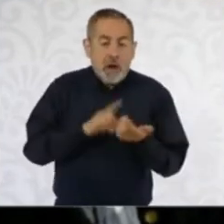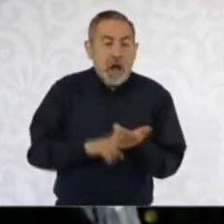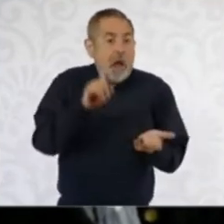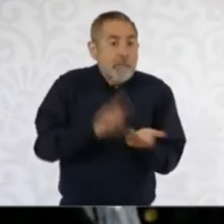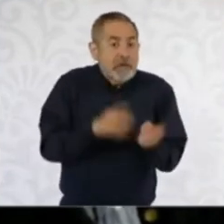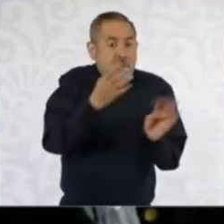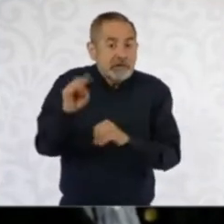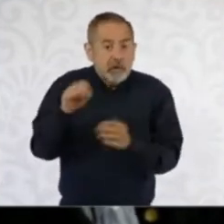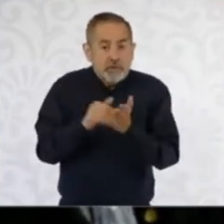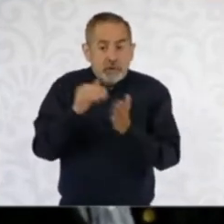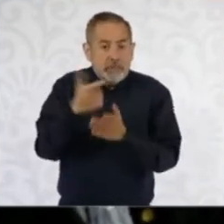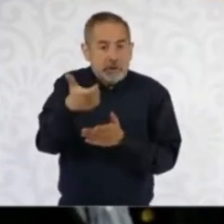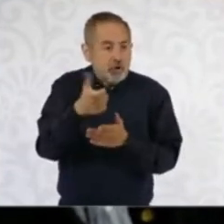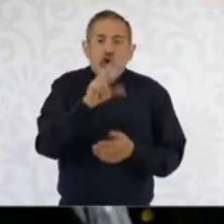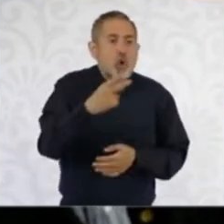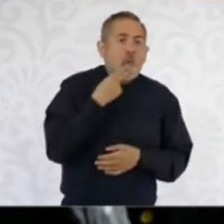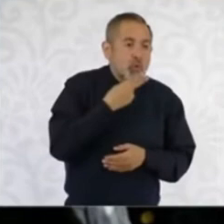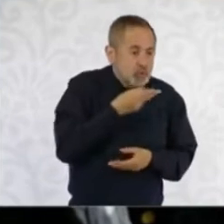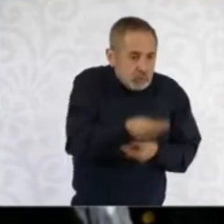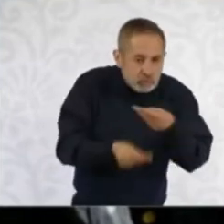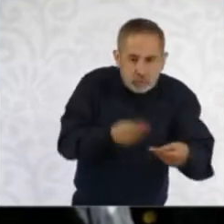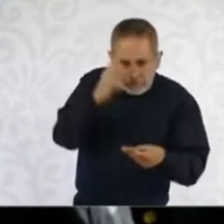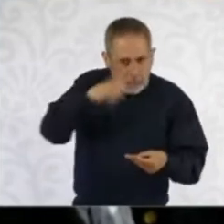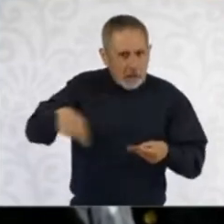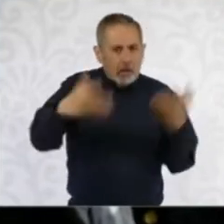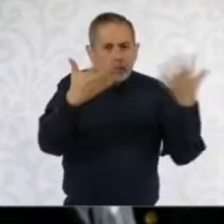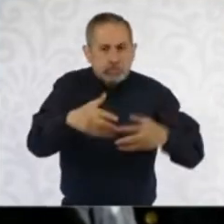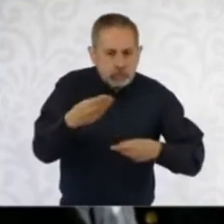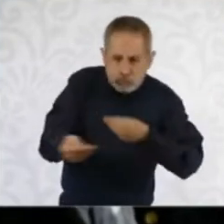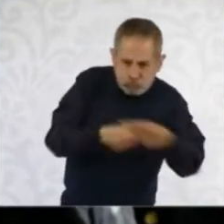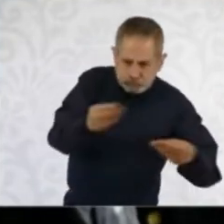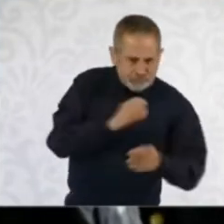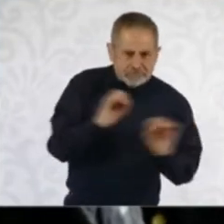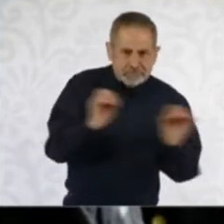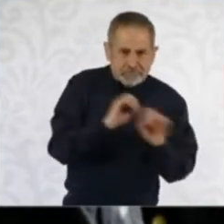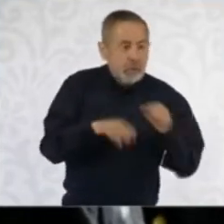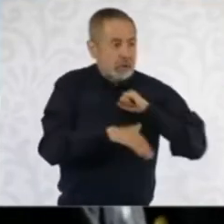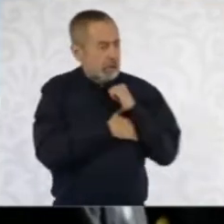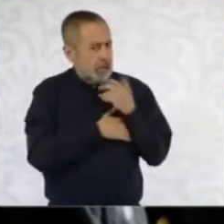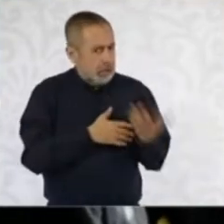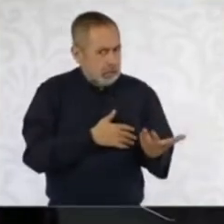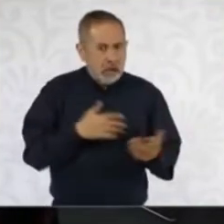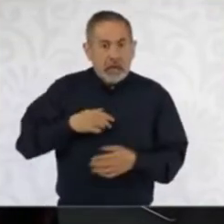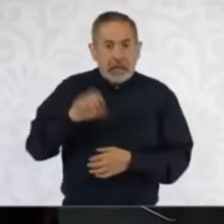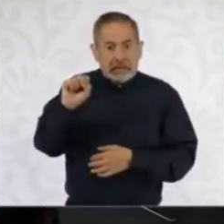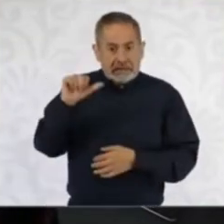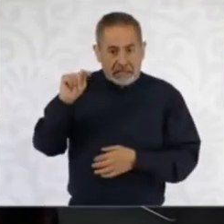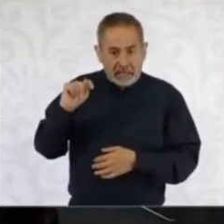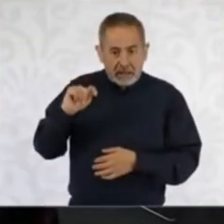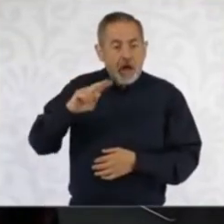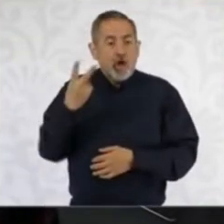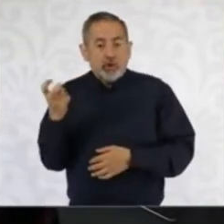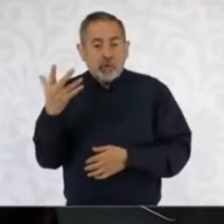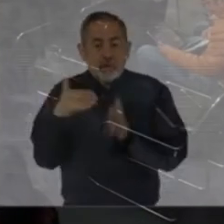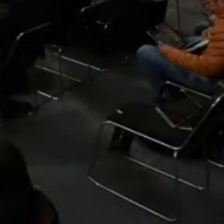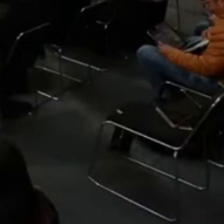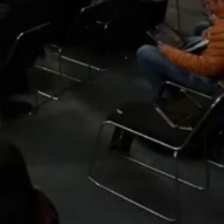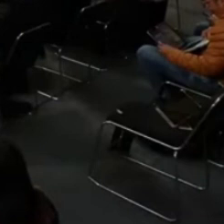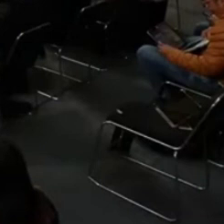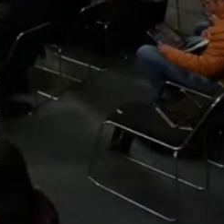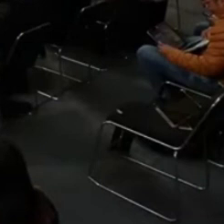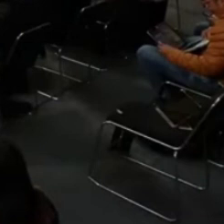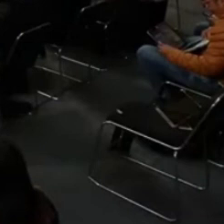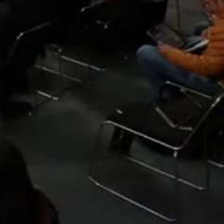1.900 millones de pesos que no aplicó en ninguno de sus programas. Y también que el SAT le devolvió 250 millones de pesos en impuestos, entre